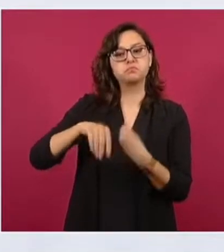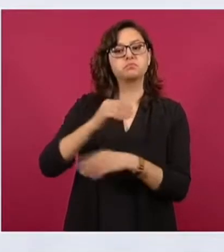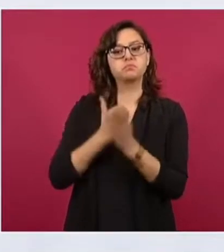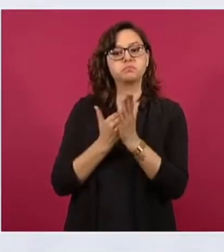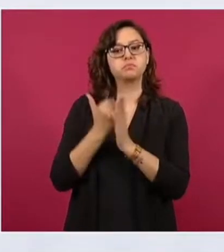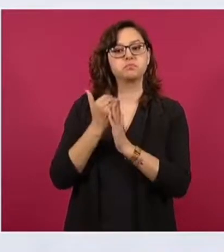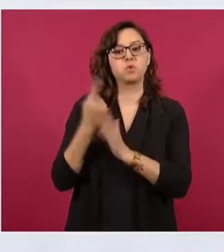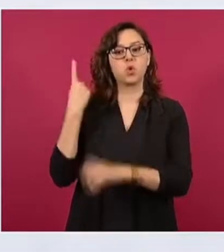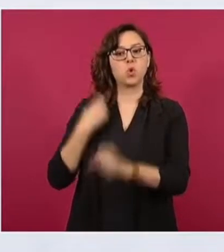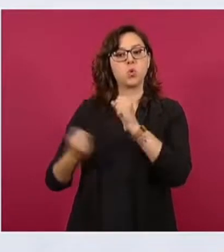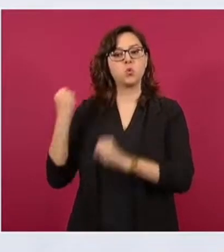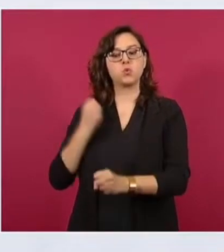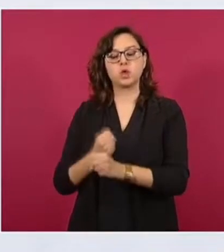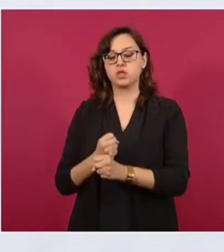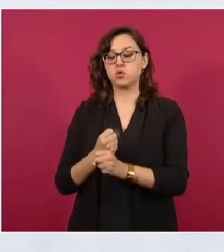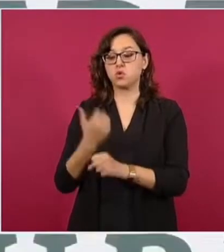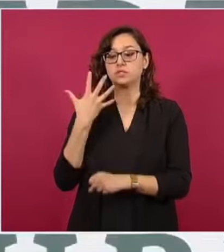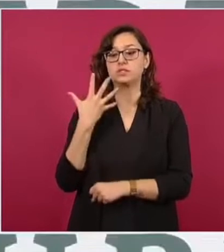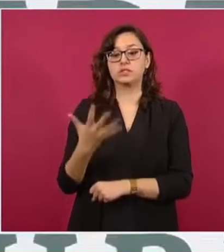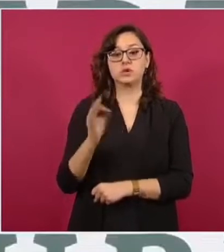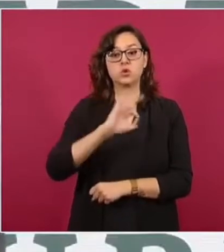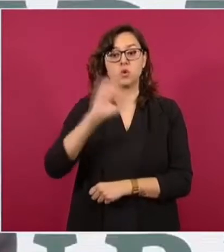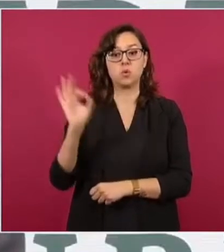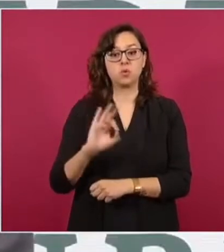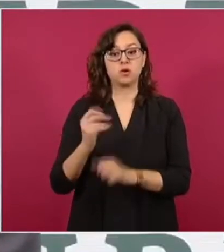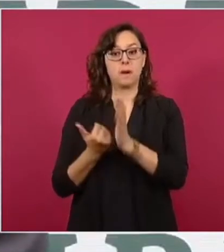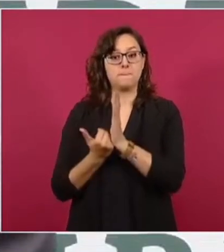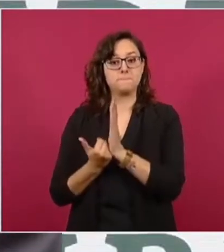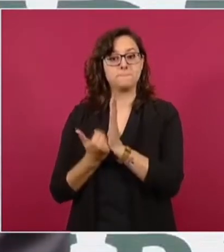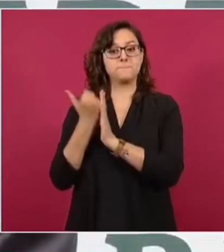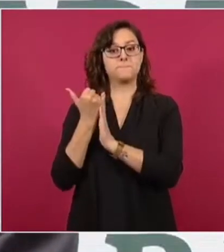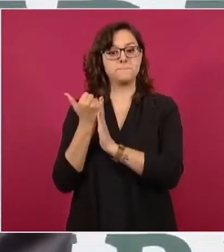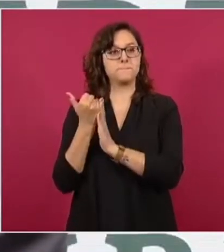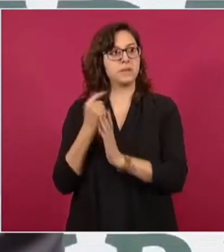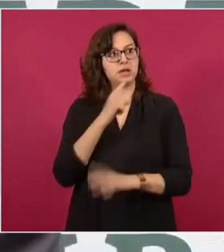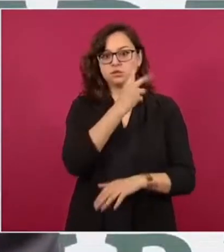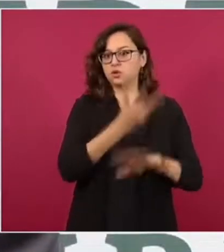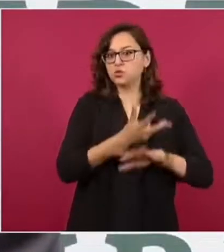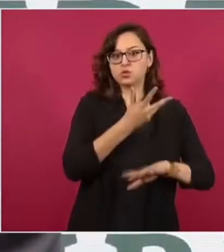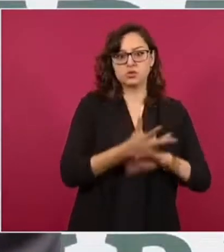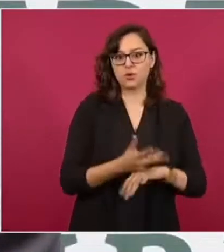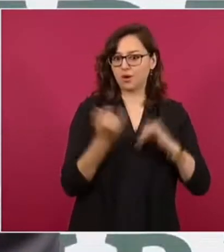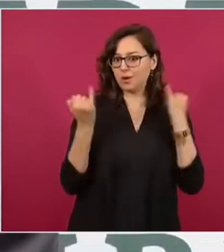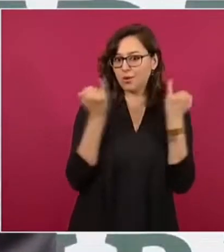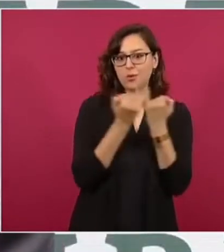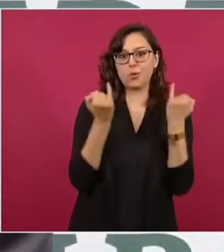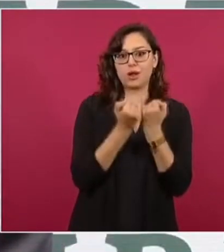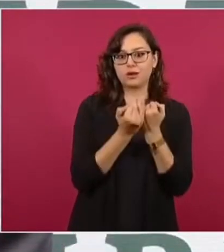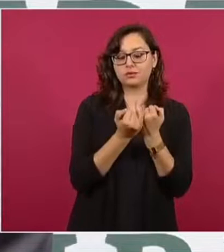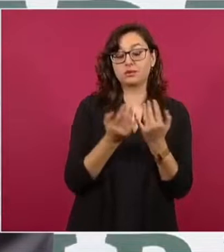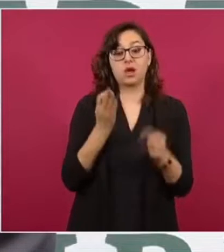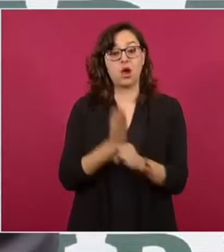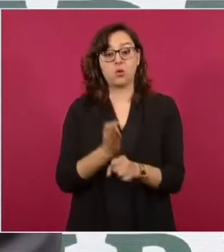crecimos 5%, casi lo mismo que Estados Unidos. La inflación es